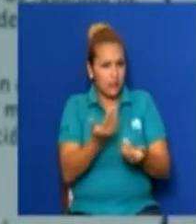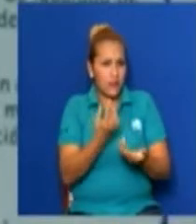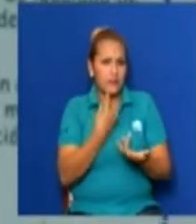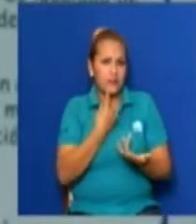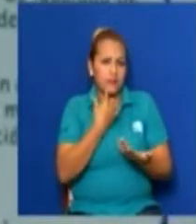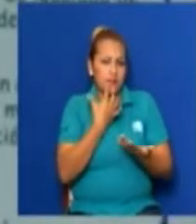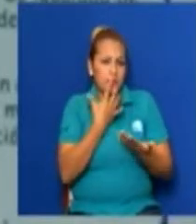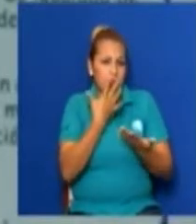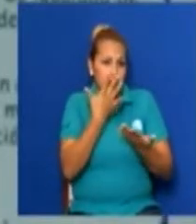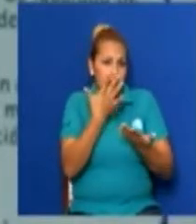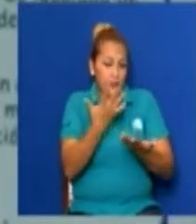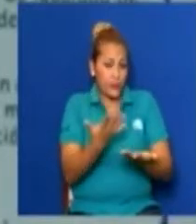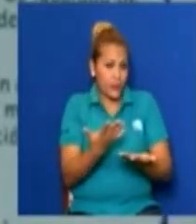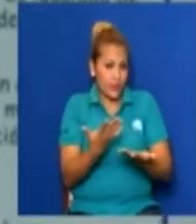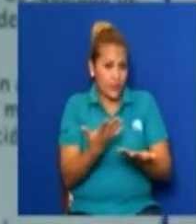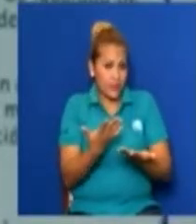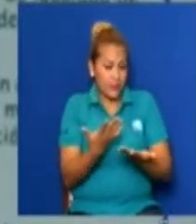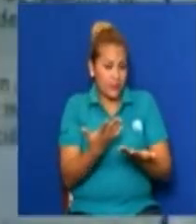porque